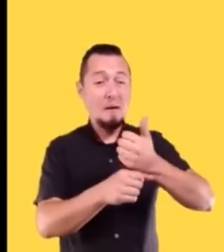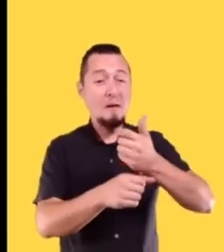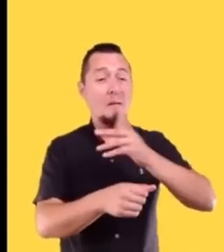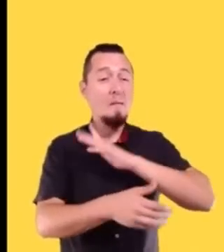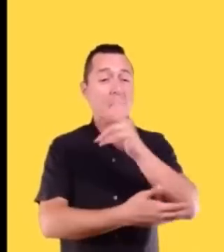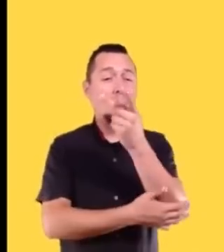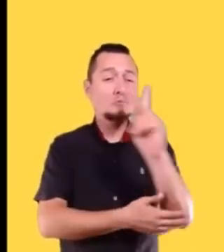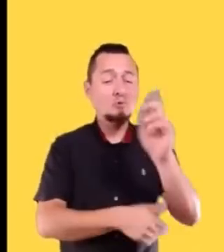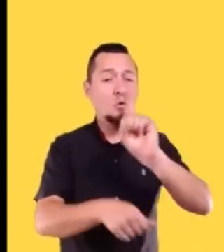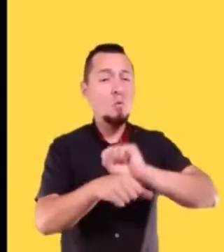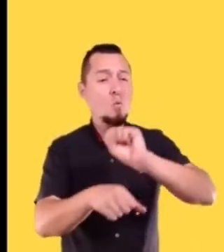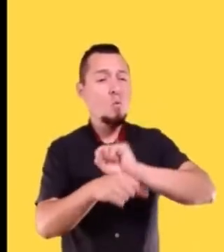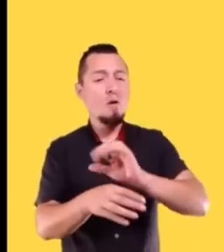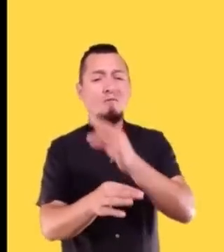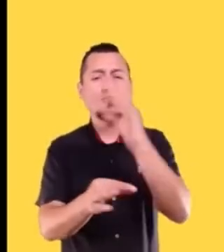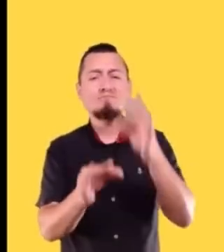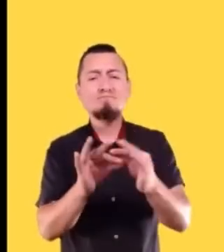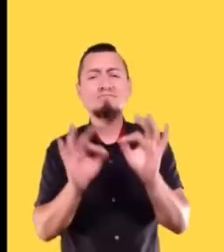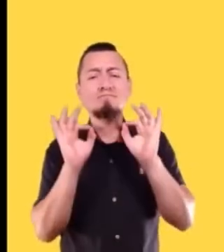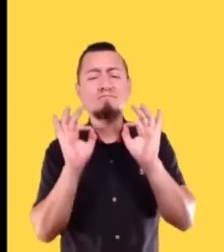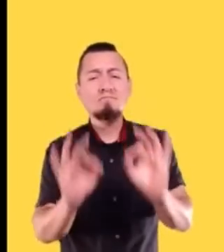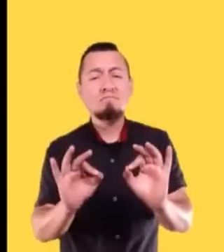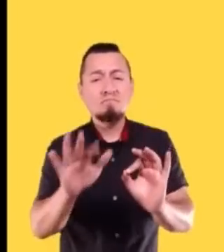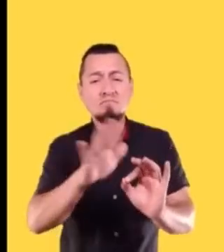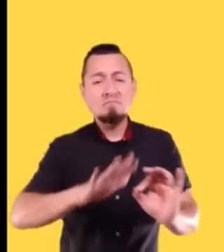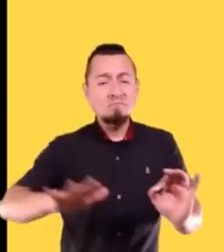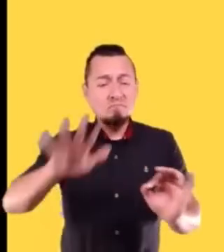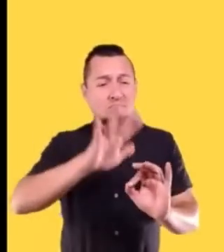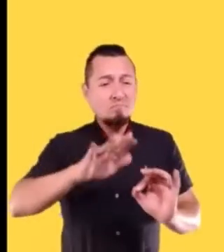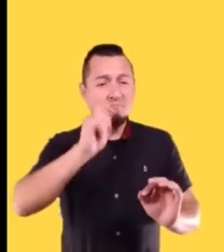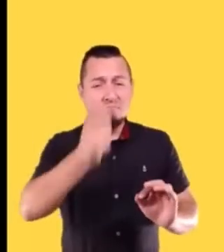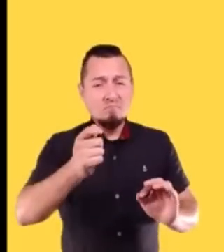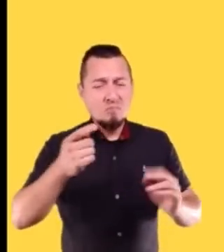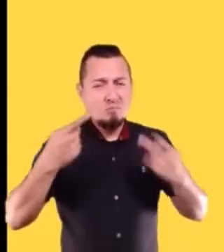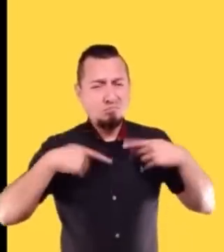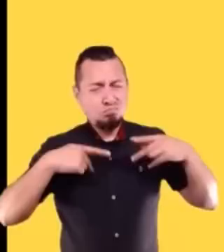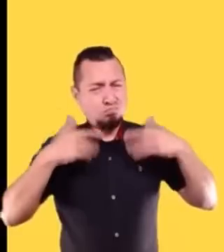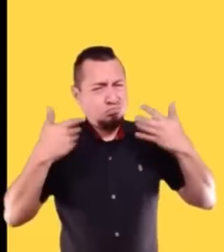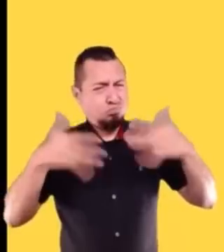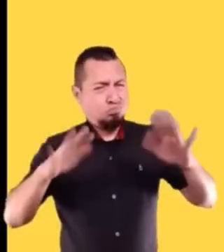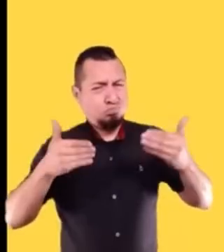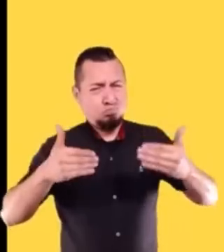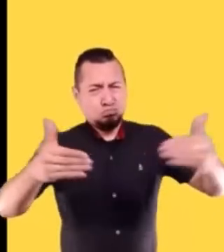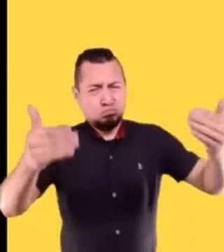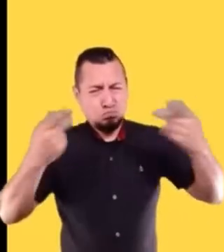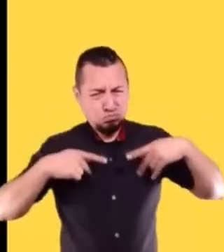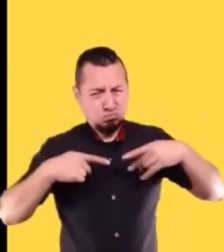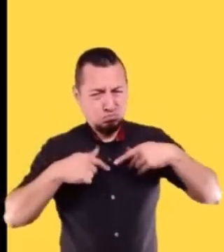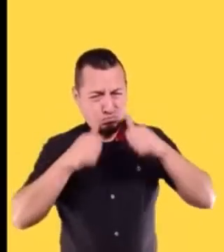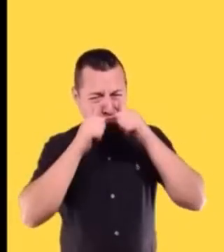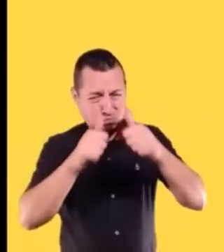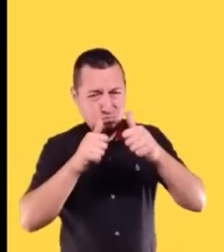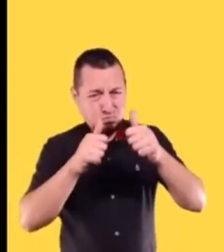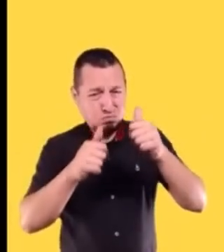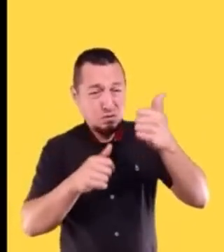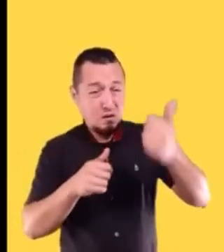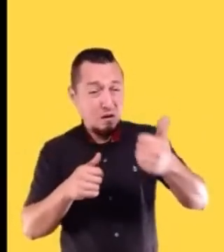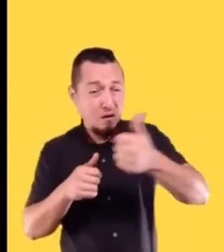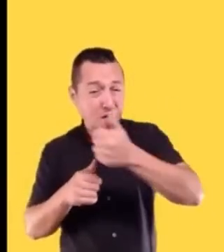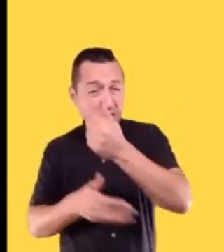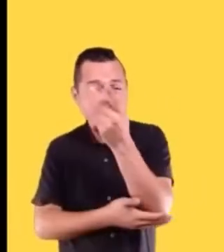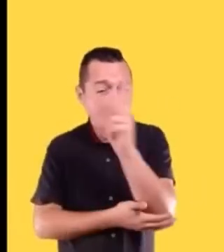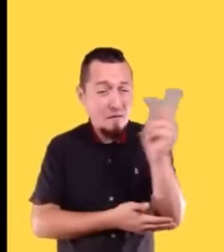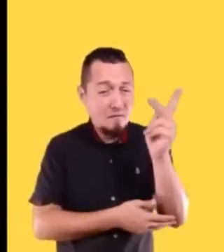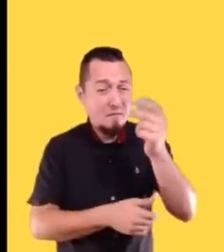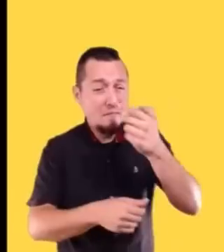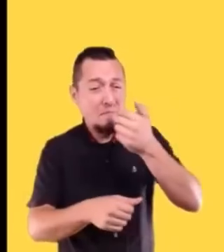Aquí tengo que reconocerle, gobernador, a los decenas y centenas de maestros que se involucraron por cada grado escolar para generarlos. Tenemos